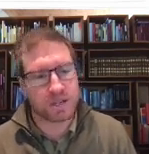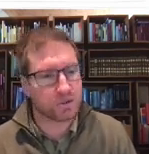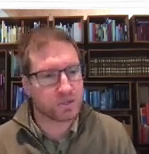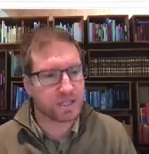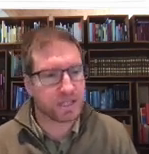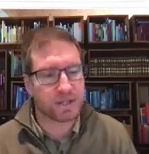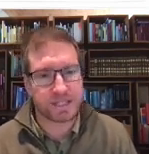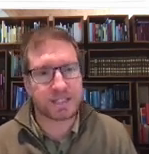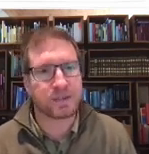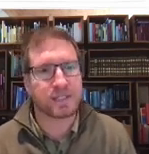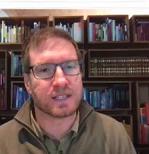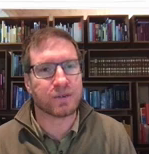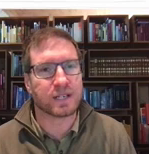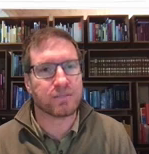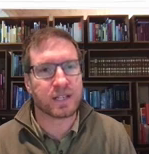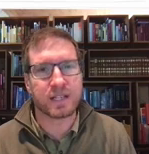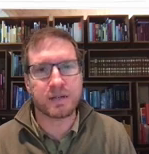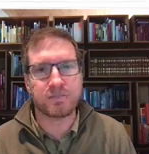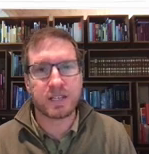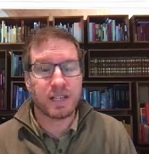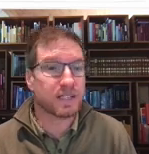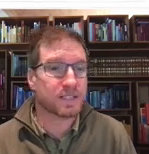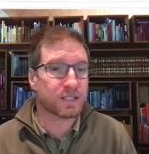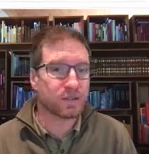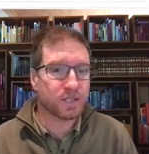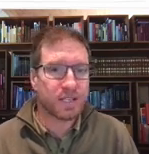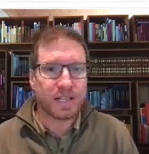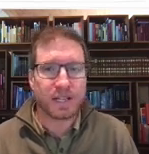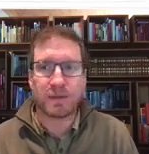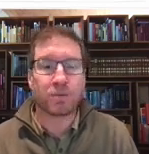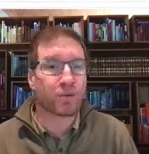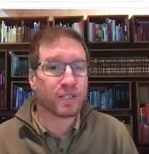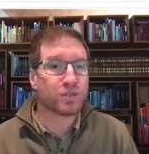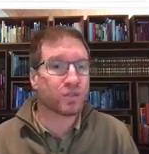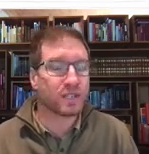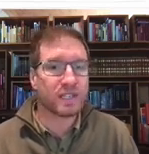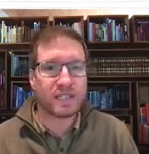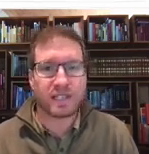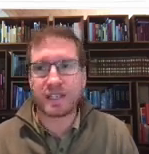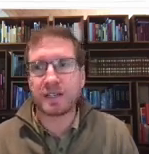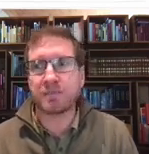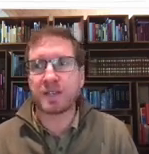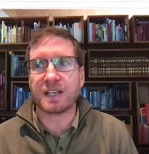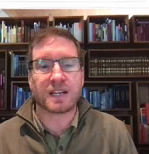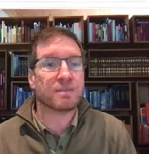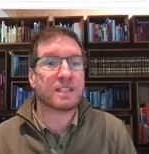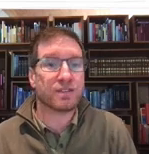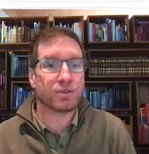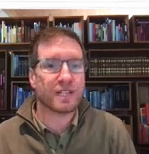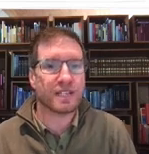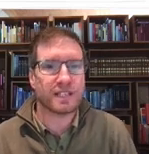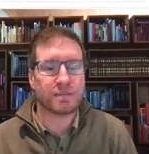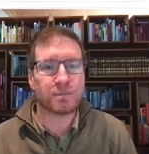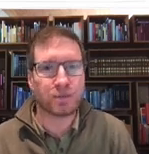dejar con la siguiente presentadora. Les deseo el mayor provecho y que